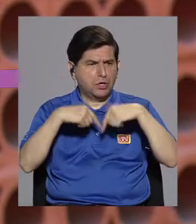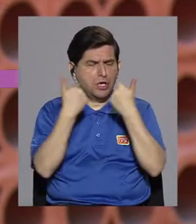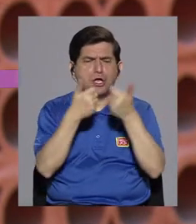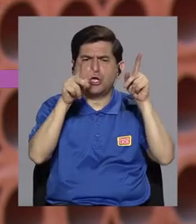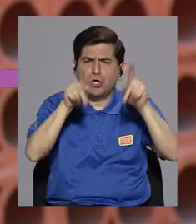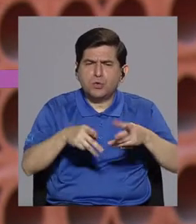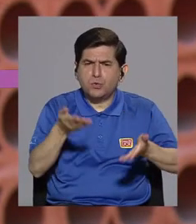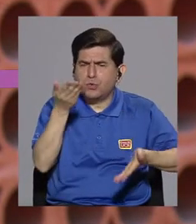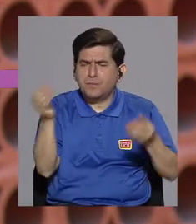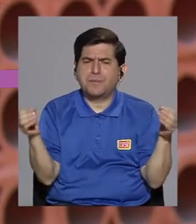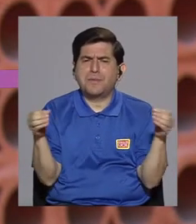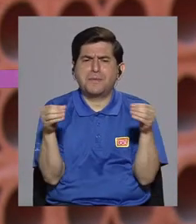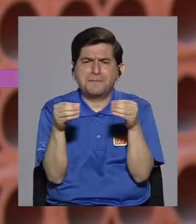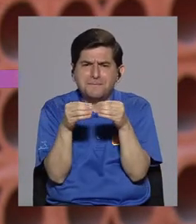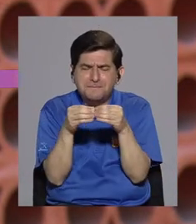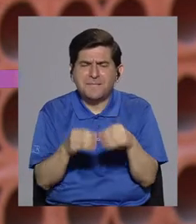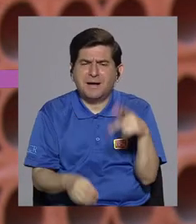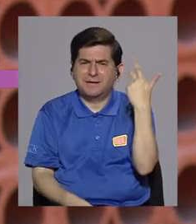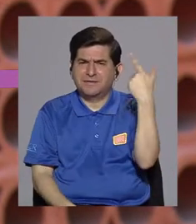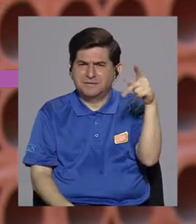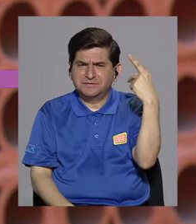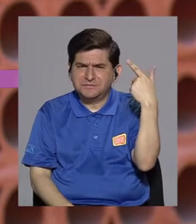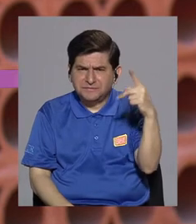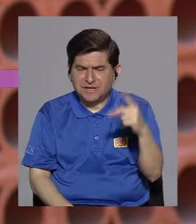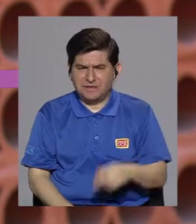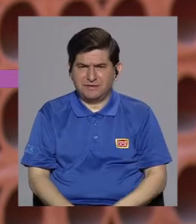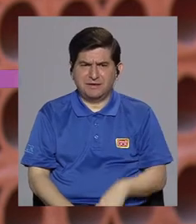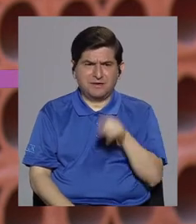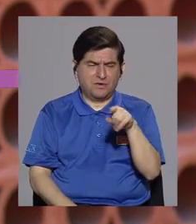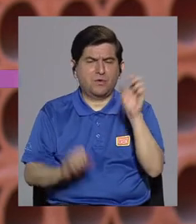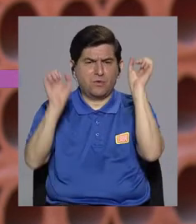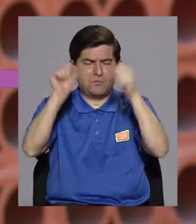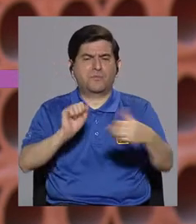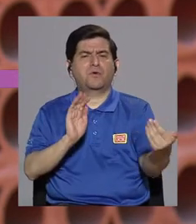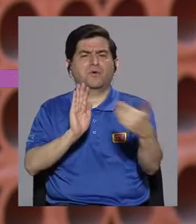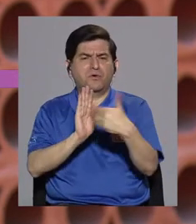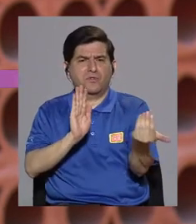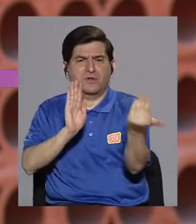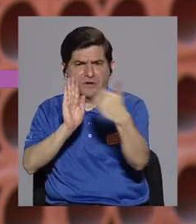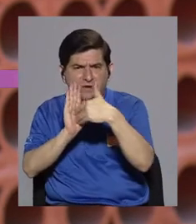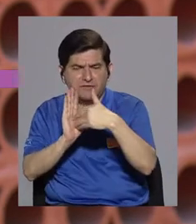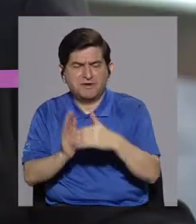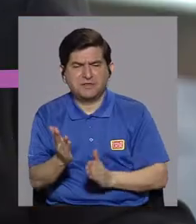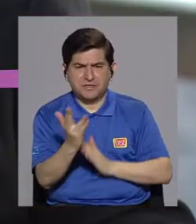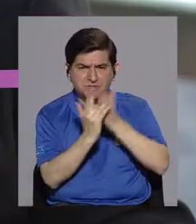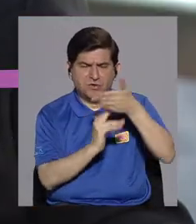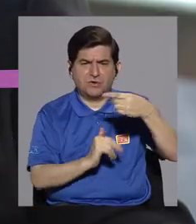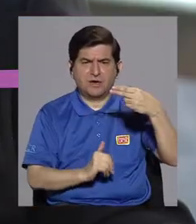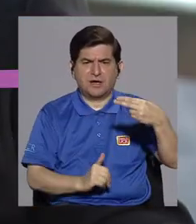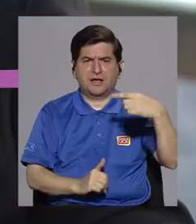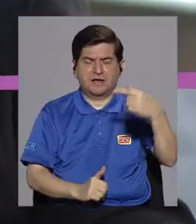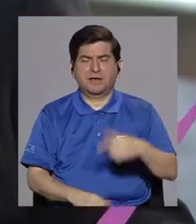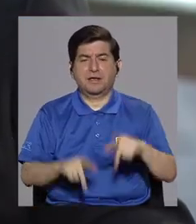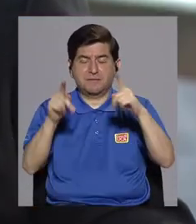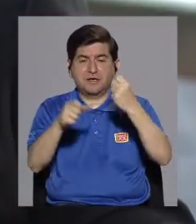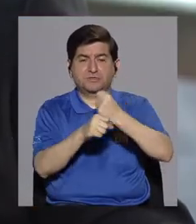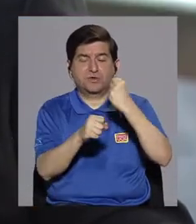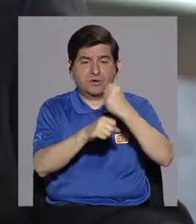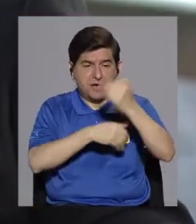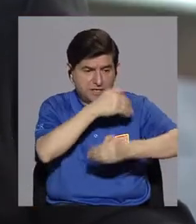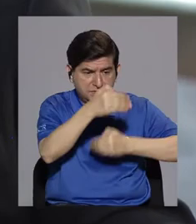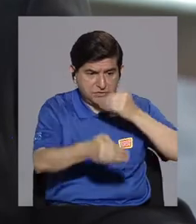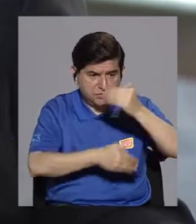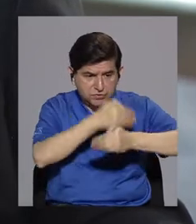tal vez son más vulnerables a que se les afecte a través del mercurio? Las personas que trabajan en los